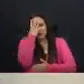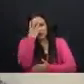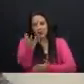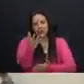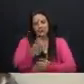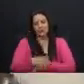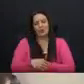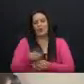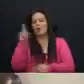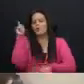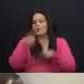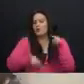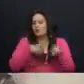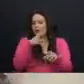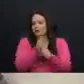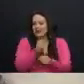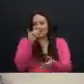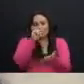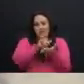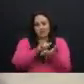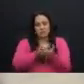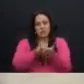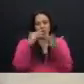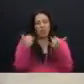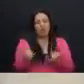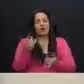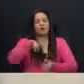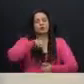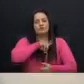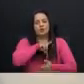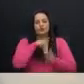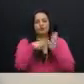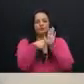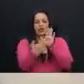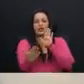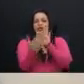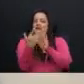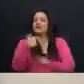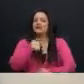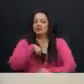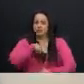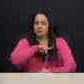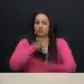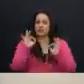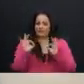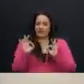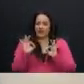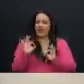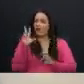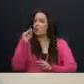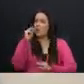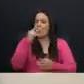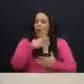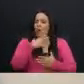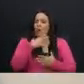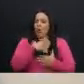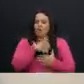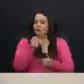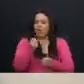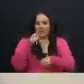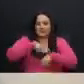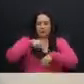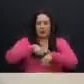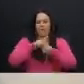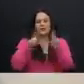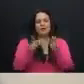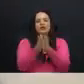verdad no se puede hacer eso. Estamos dando la cara, está bien si ustedes no confían en este momento, pero les pido que la investigación sea seria